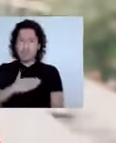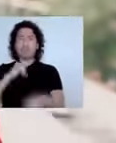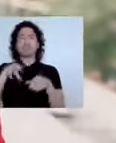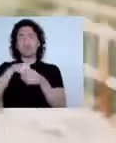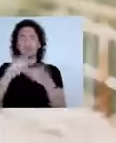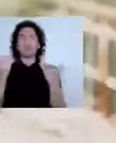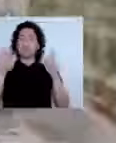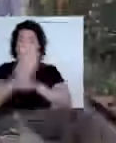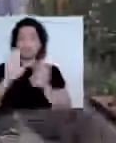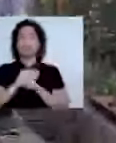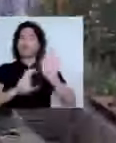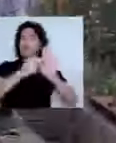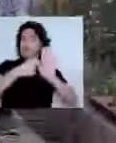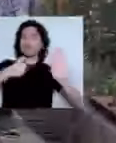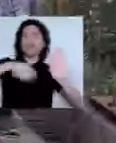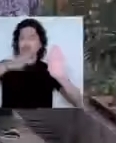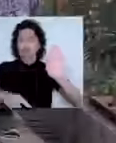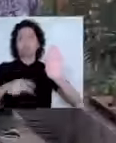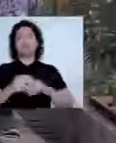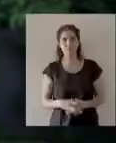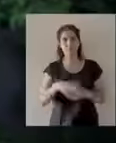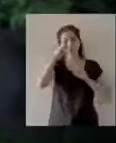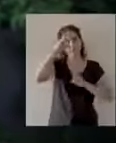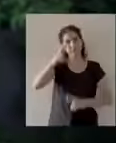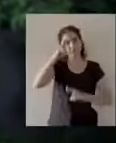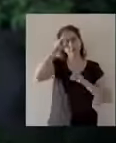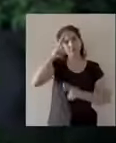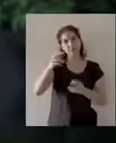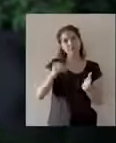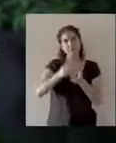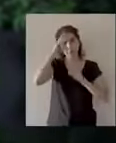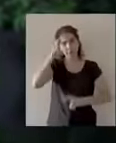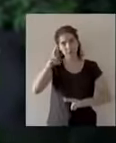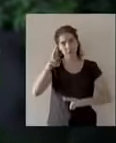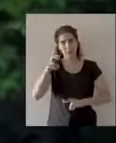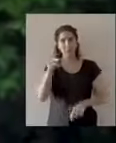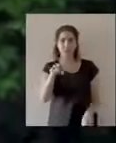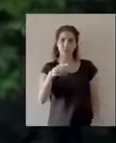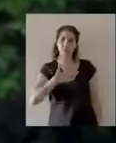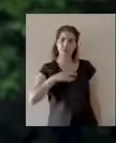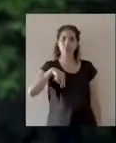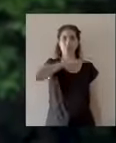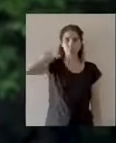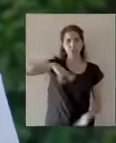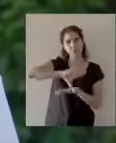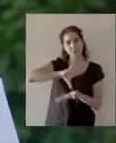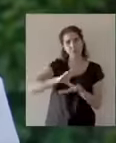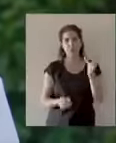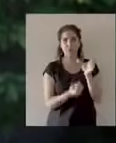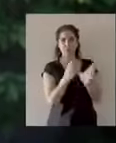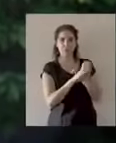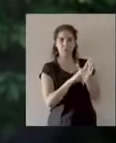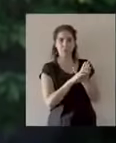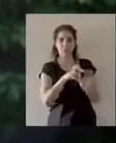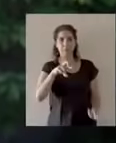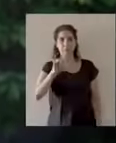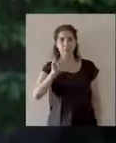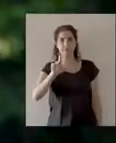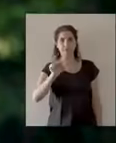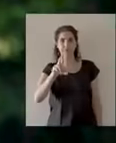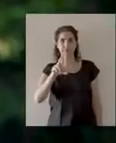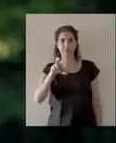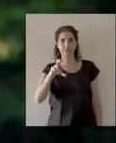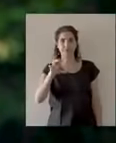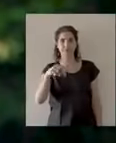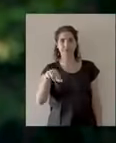humanos. Inclusiva. Protección. ¡La constitución es nuestra! Respeto, respeto y más respeto. Por ti, por mí y por nuestro país. Nueva